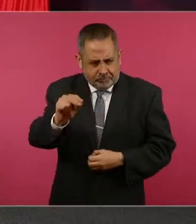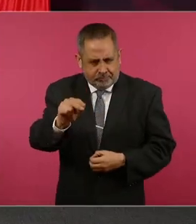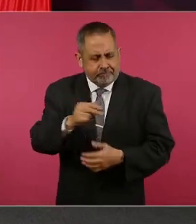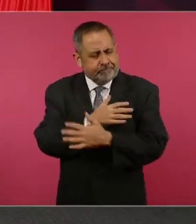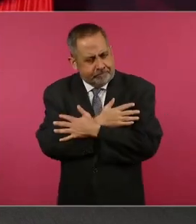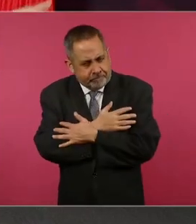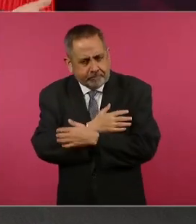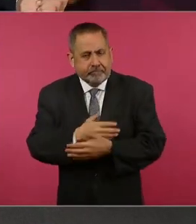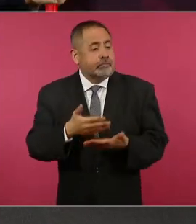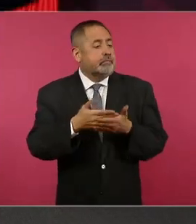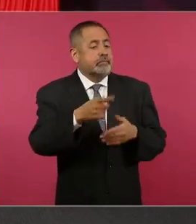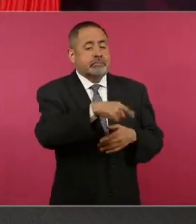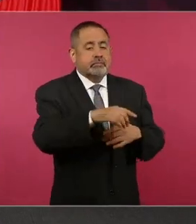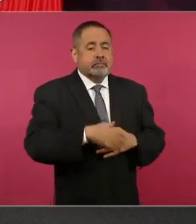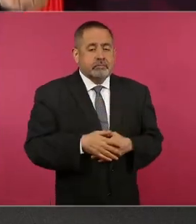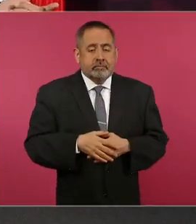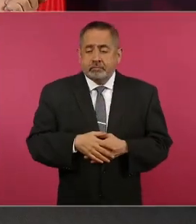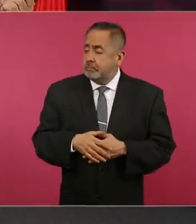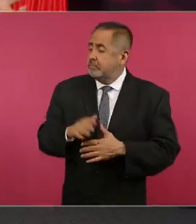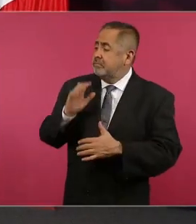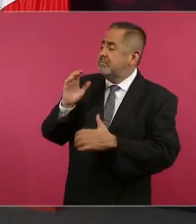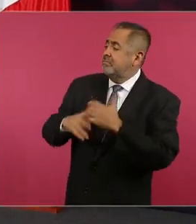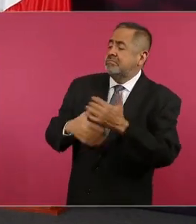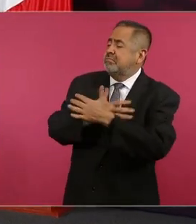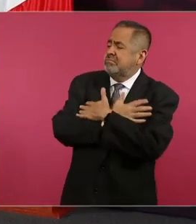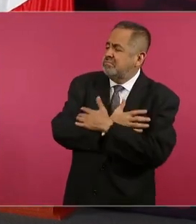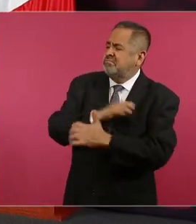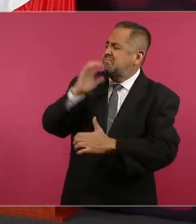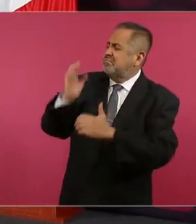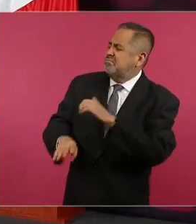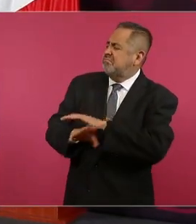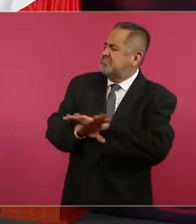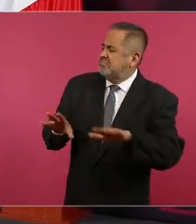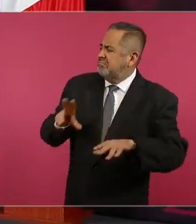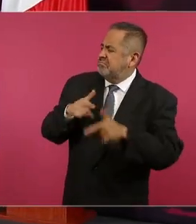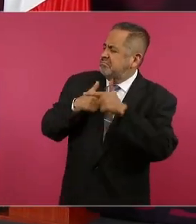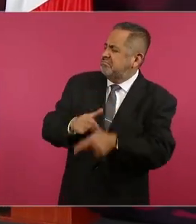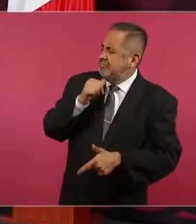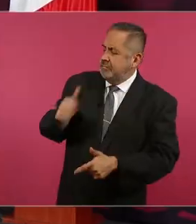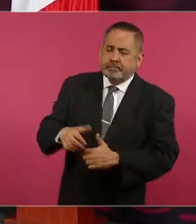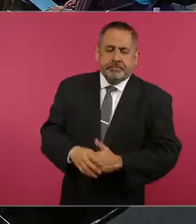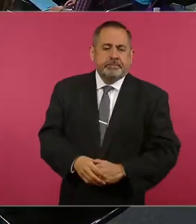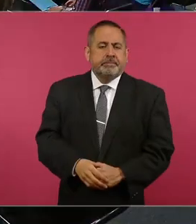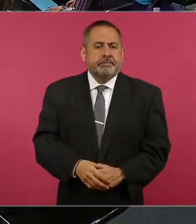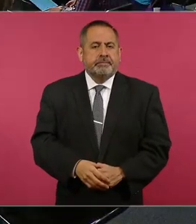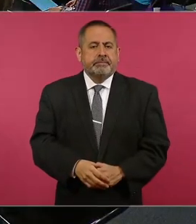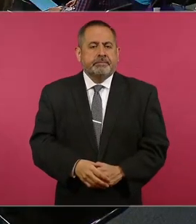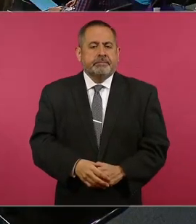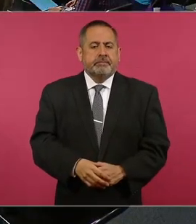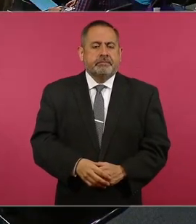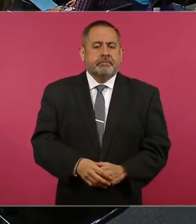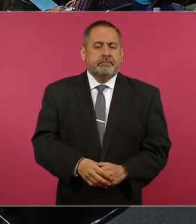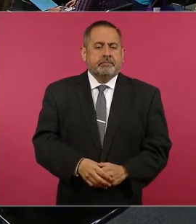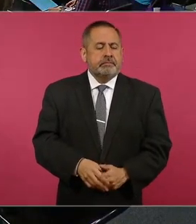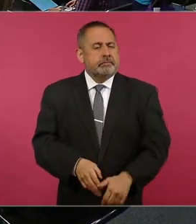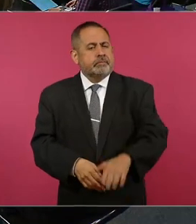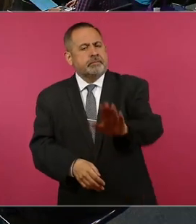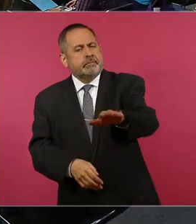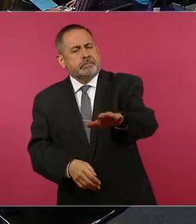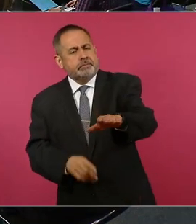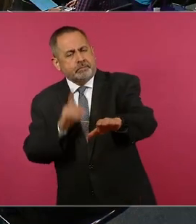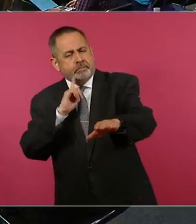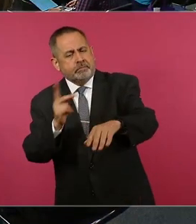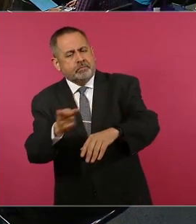conservadores dicen se acabaron los abrazos pero justo la oposición hace unos dice que